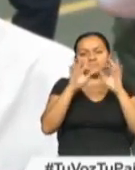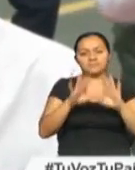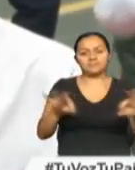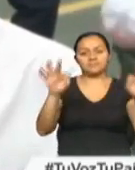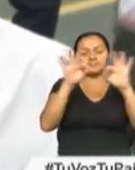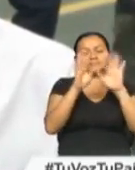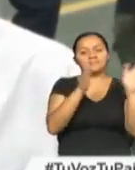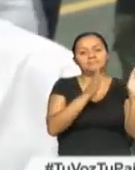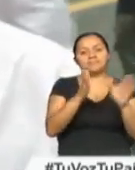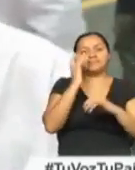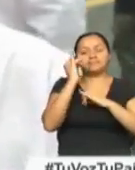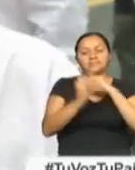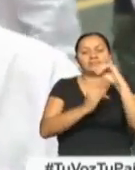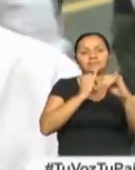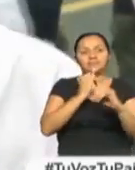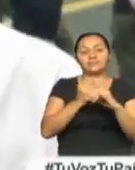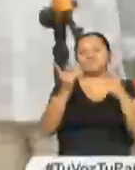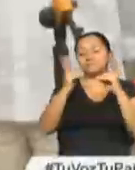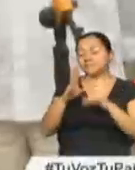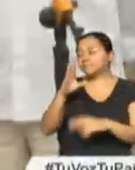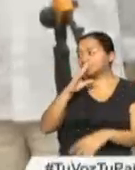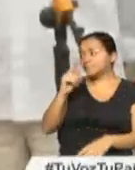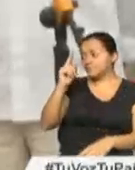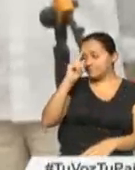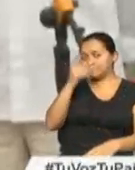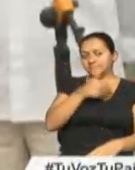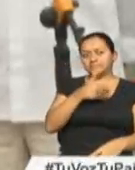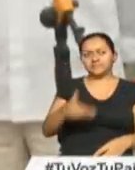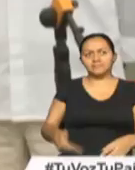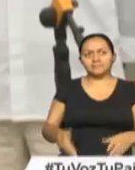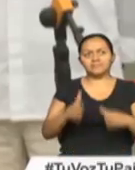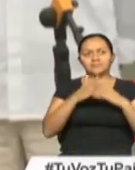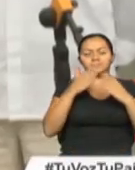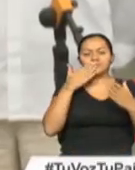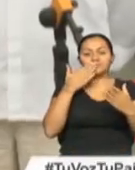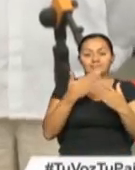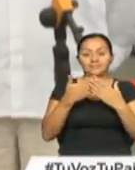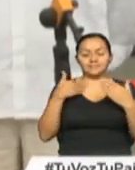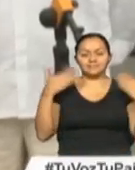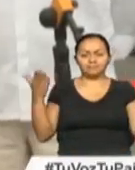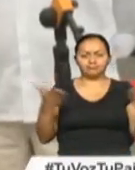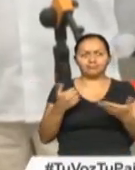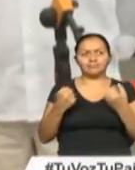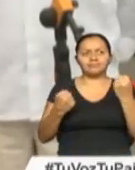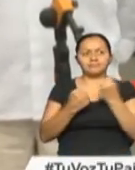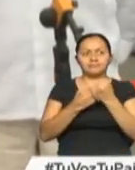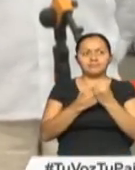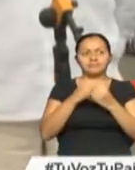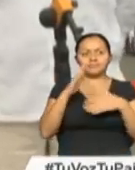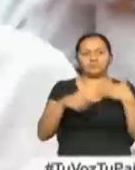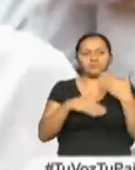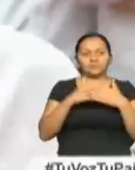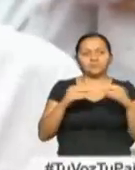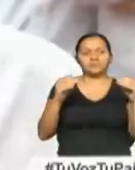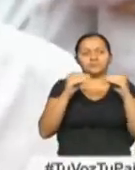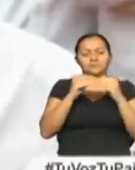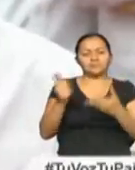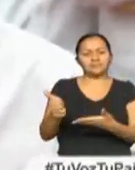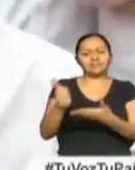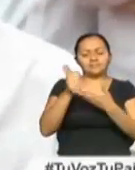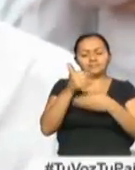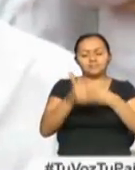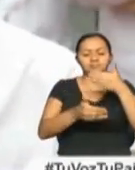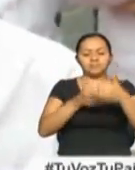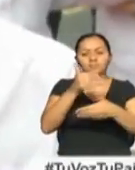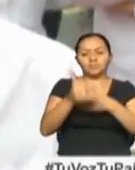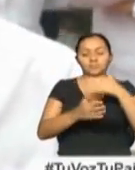política internacional. Y a usted, presidente Correa, muchas gracias por todo el apoyo que nos ha venido dando, el apoyo en el proceso